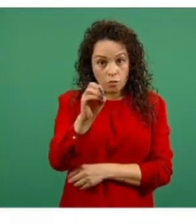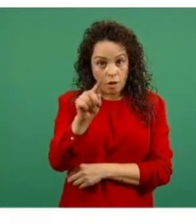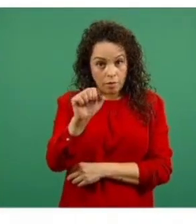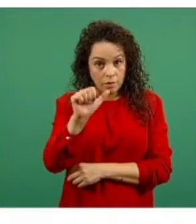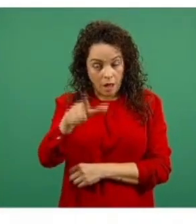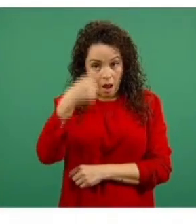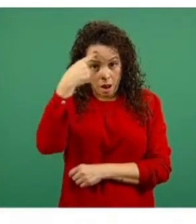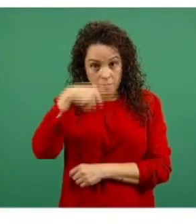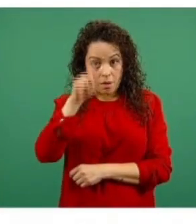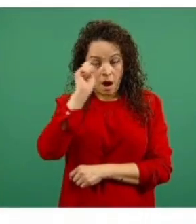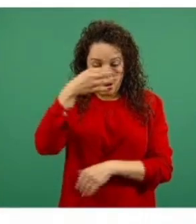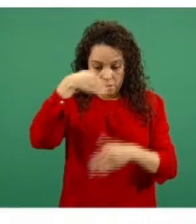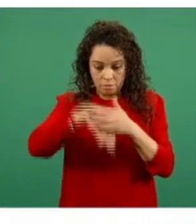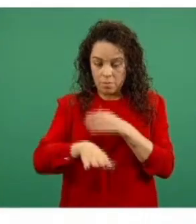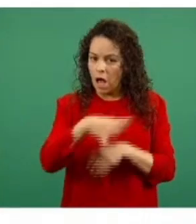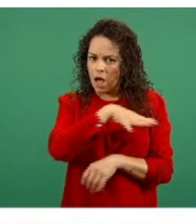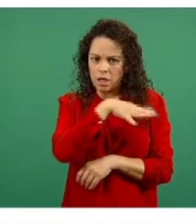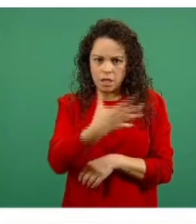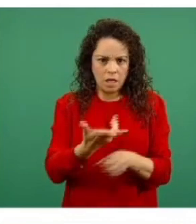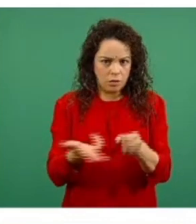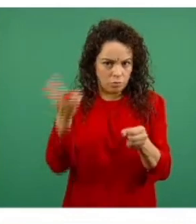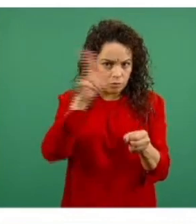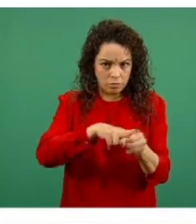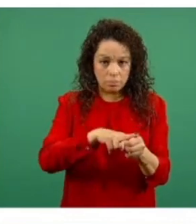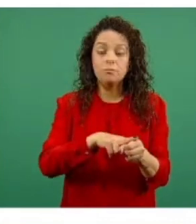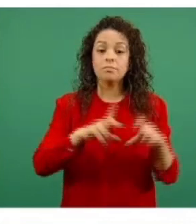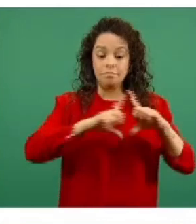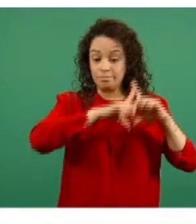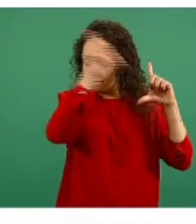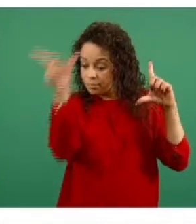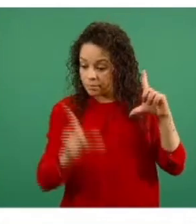para hospitalización general estamos hablando que a nivel nacional hay